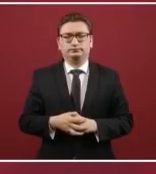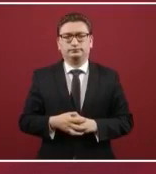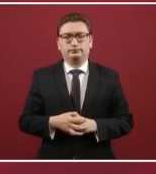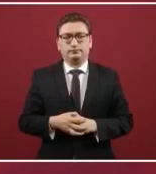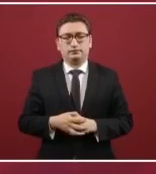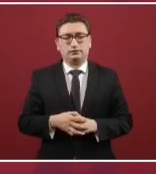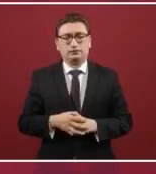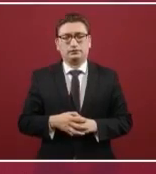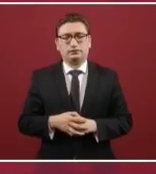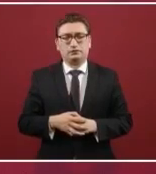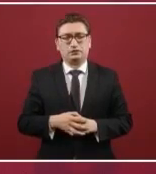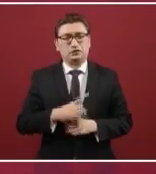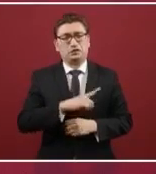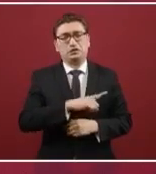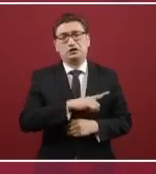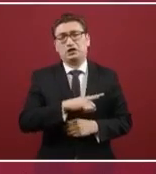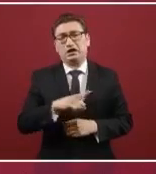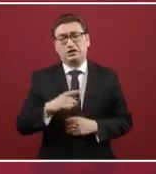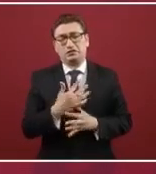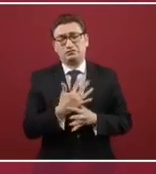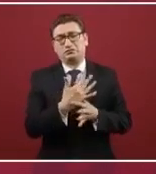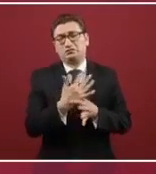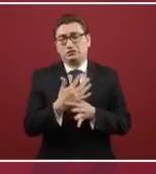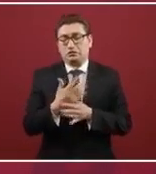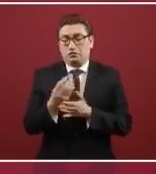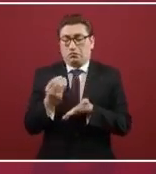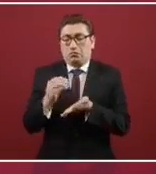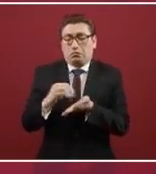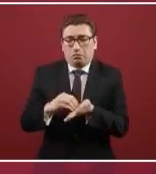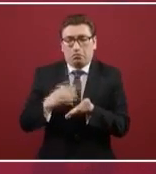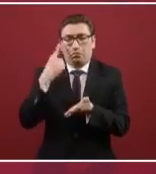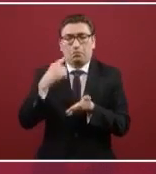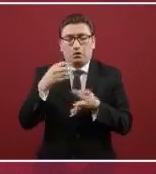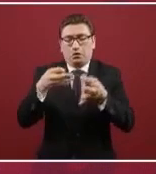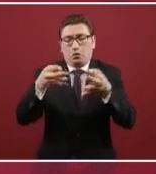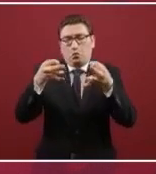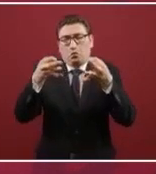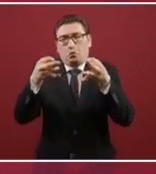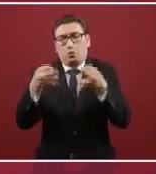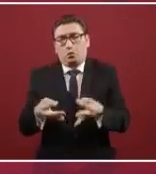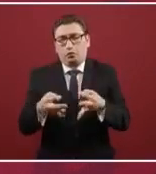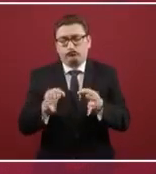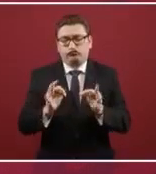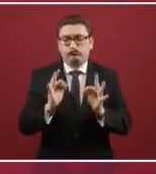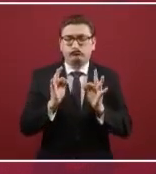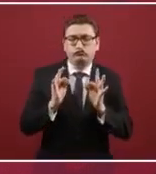usaron como excusa lo de la calidad de la enseñanza, la excelencia, empezaron